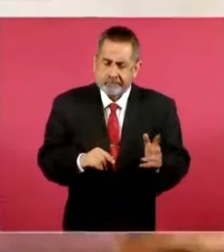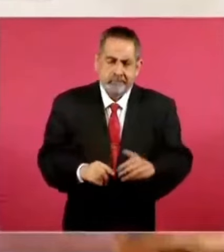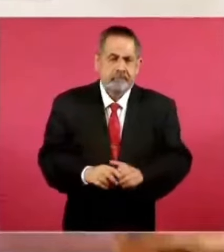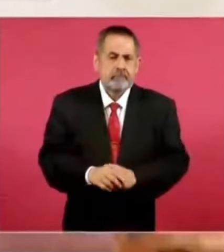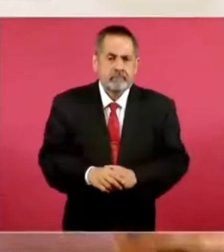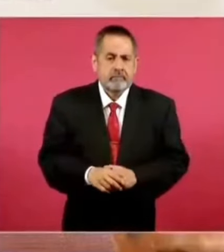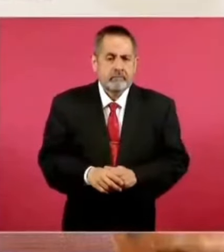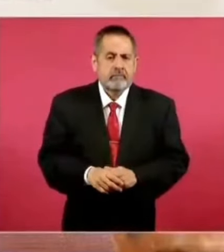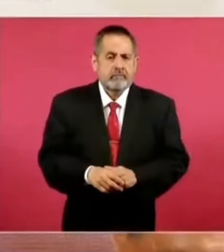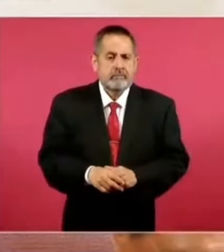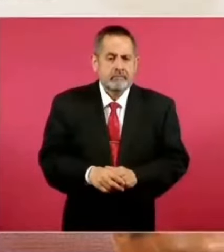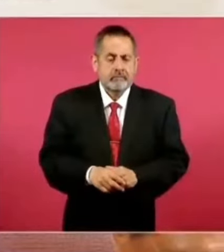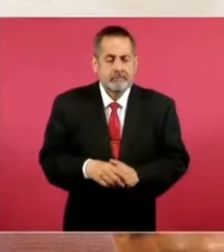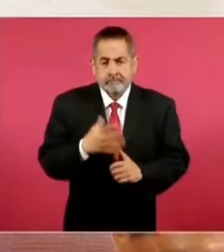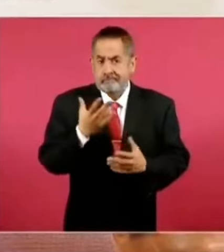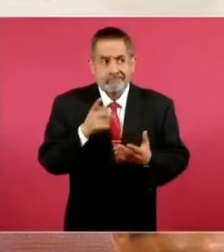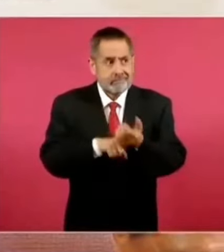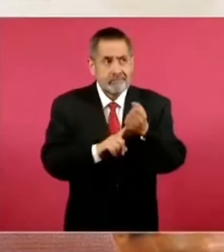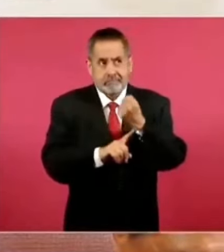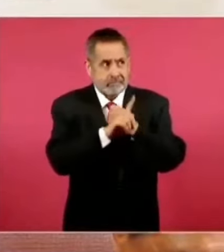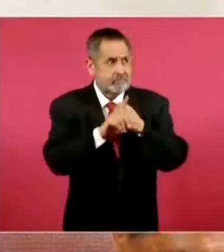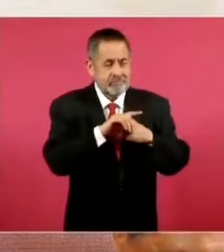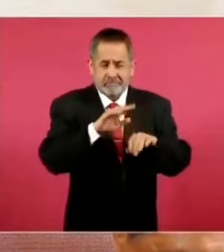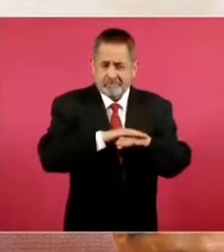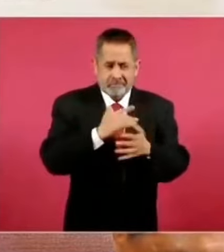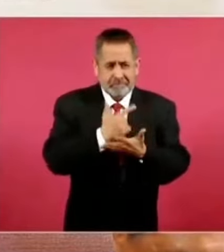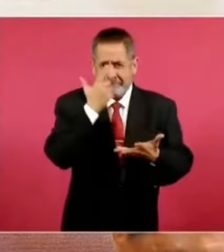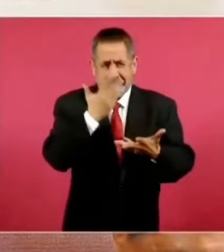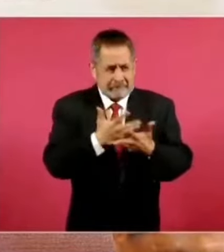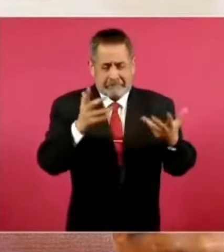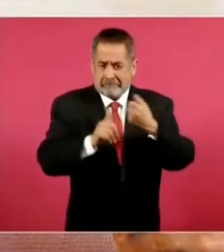Es un problema grave.